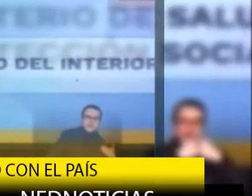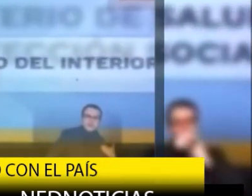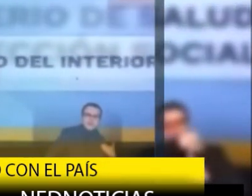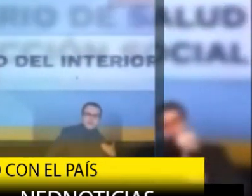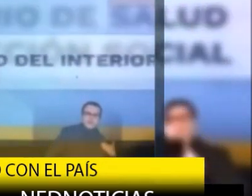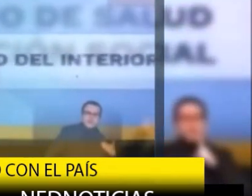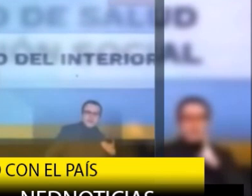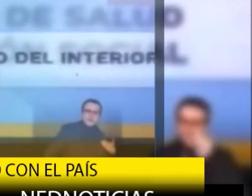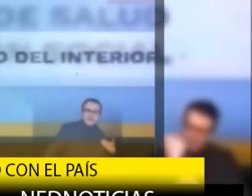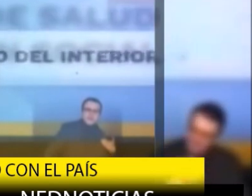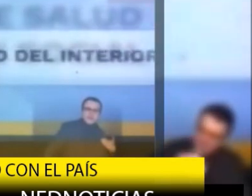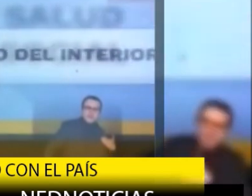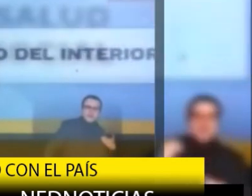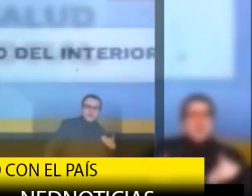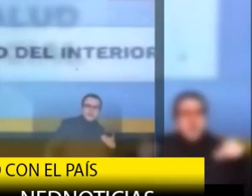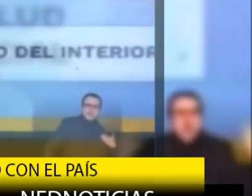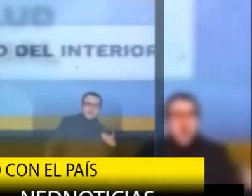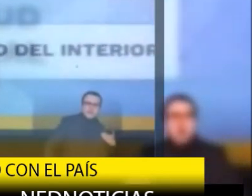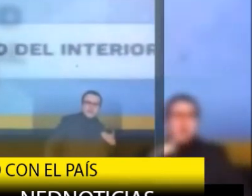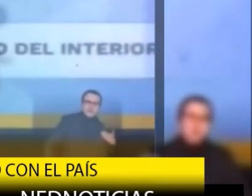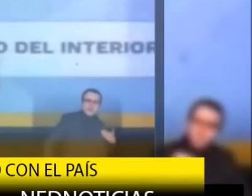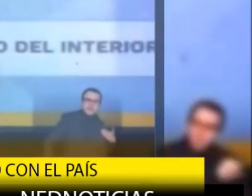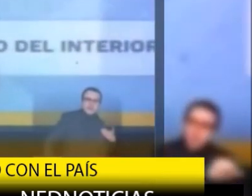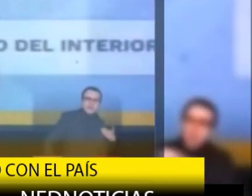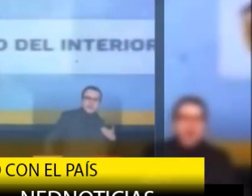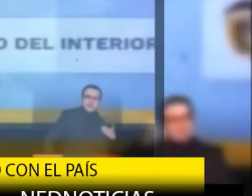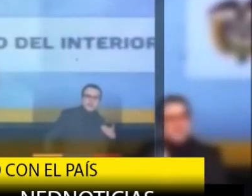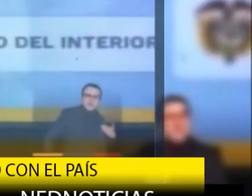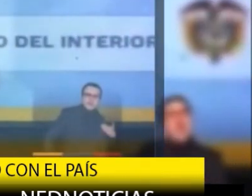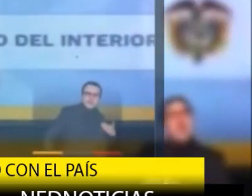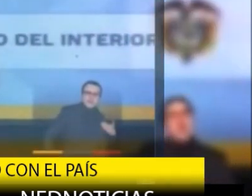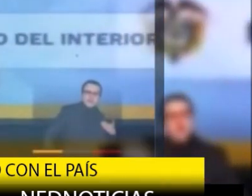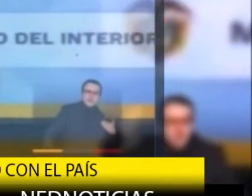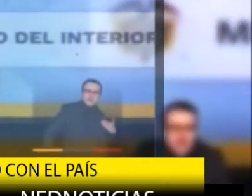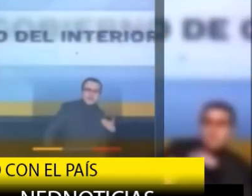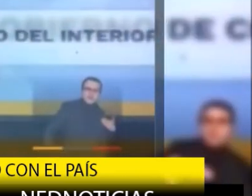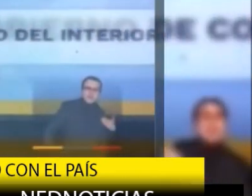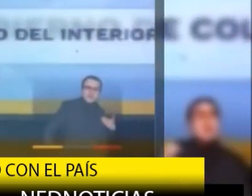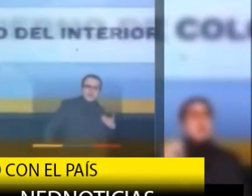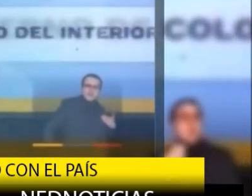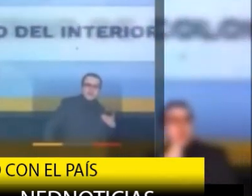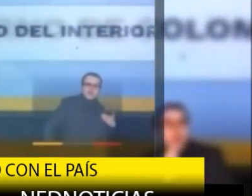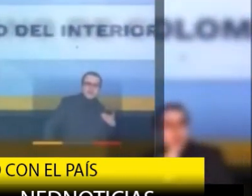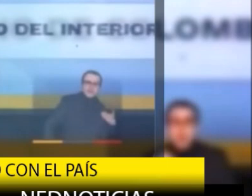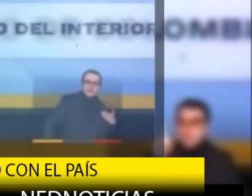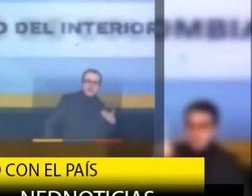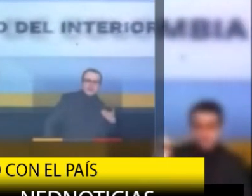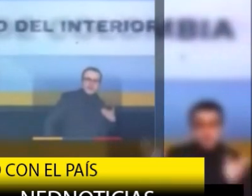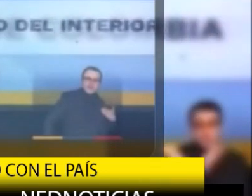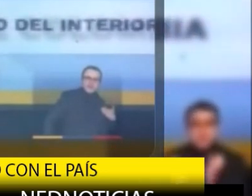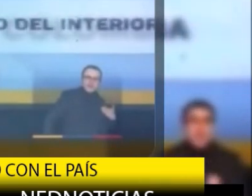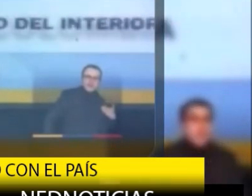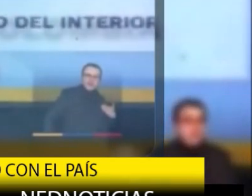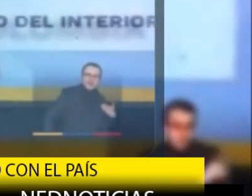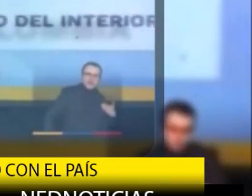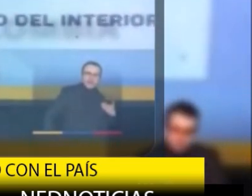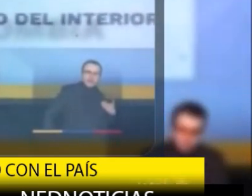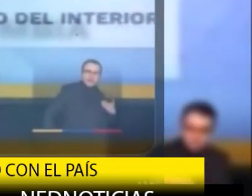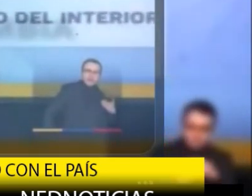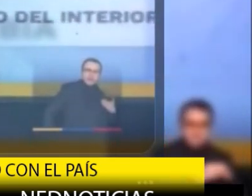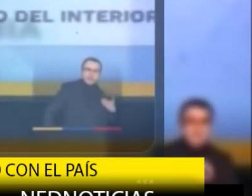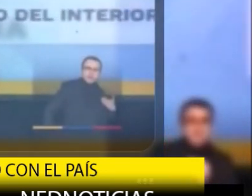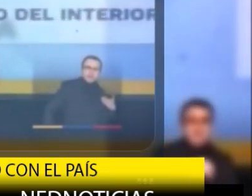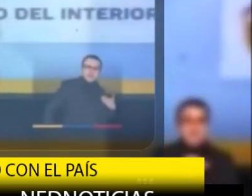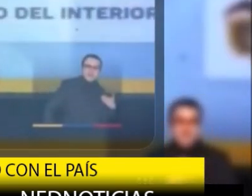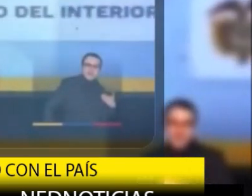laboral reforzada y porque lo que impera es el contrato, por supuesto, a término indefinido. ¿Y qué pasa si el negocio del